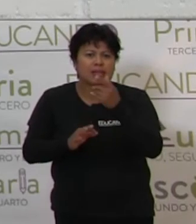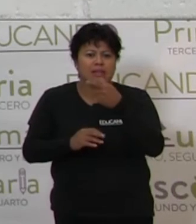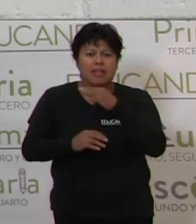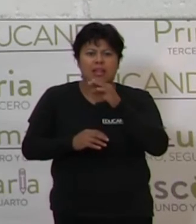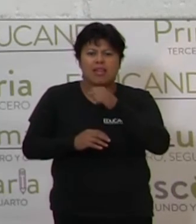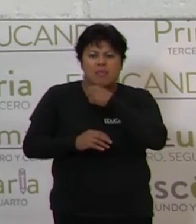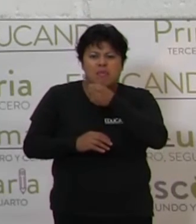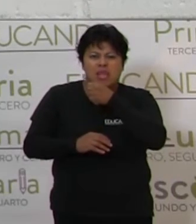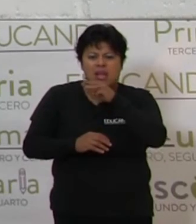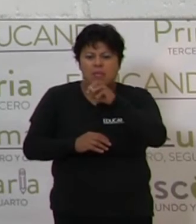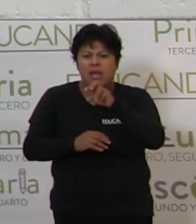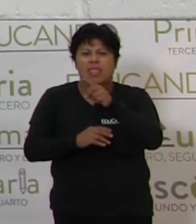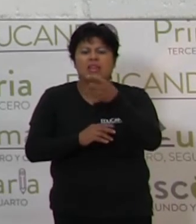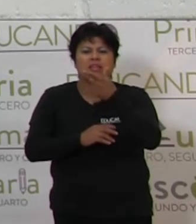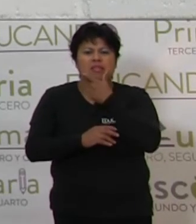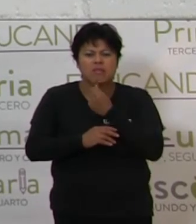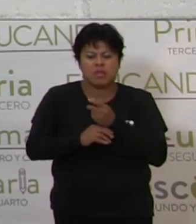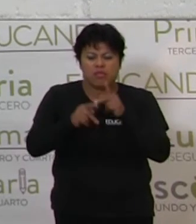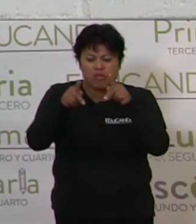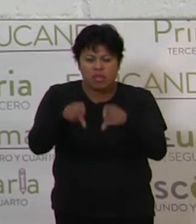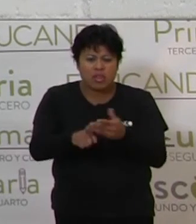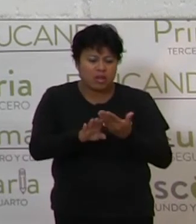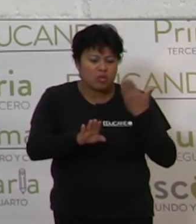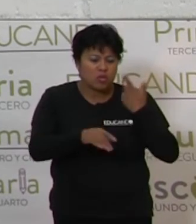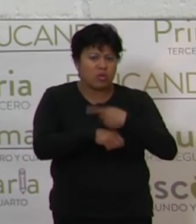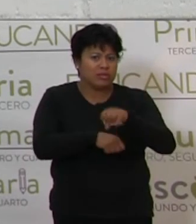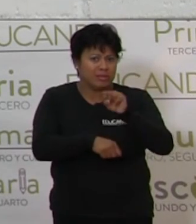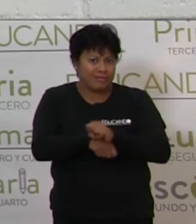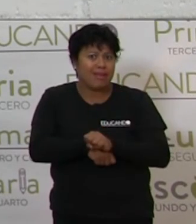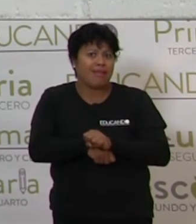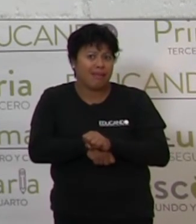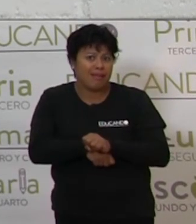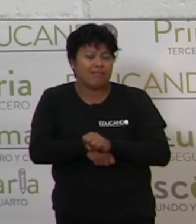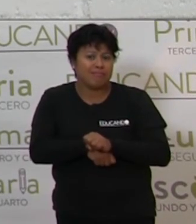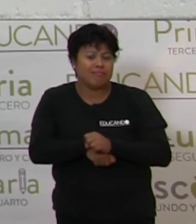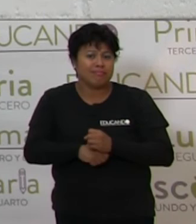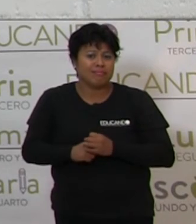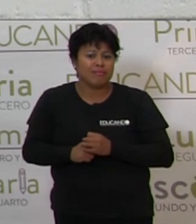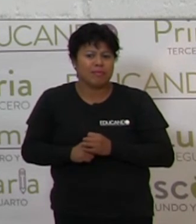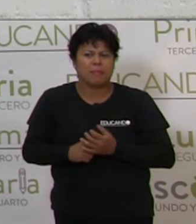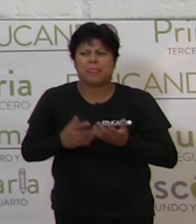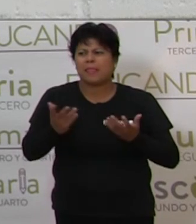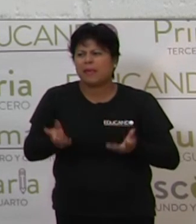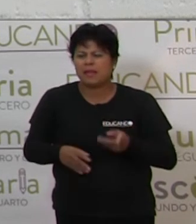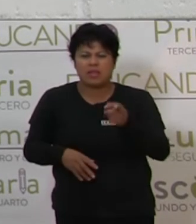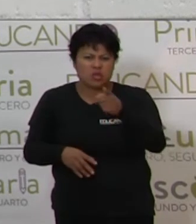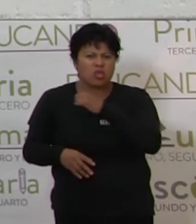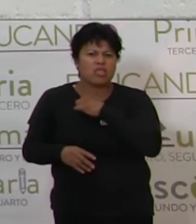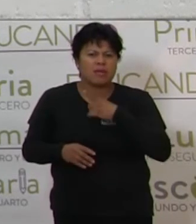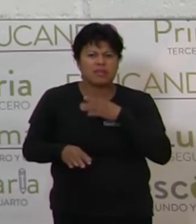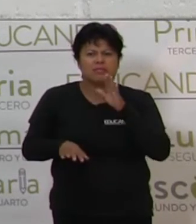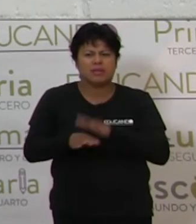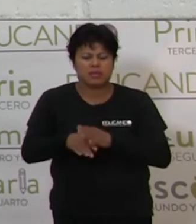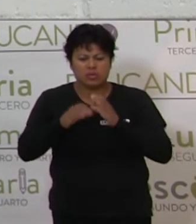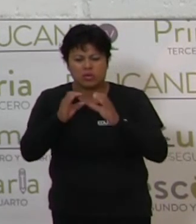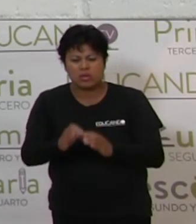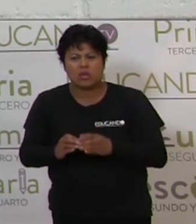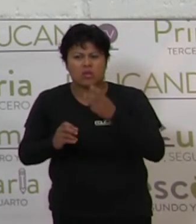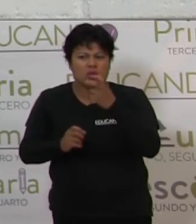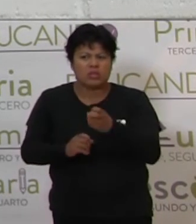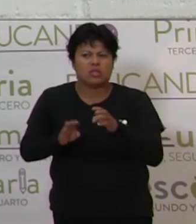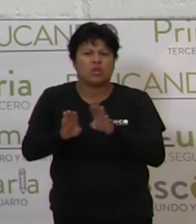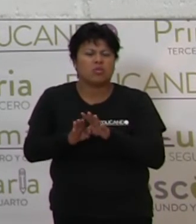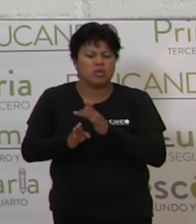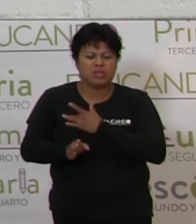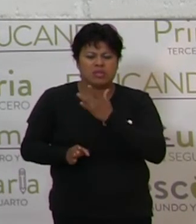me aparece la vieja madre de Wilkins, que fue enterrada hace una semana, ¿eh? Vaya, creo que deberías de tener más consideración